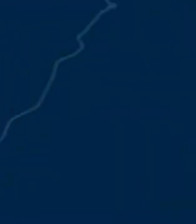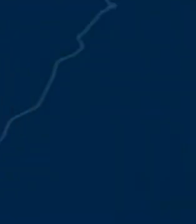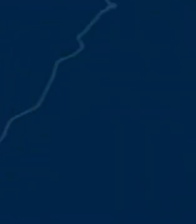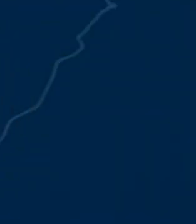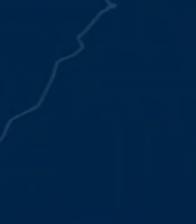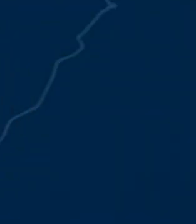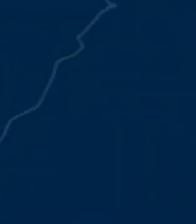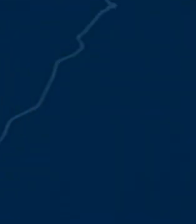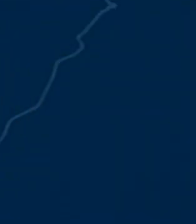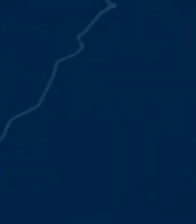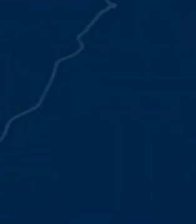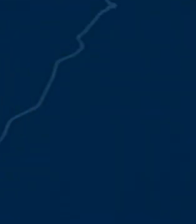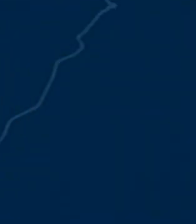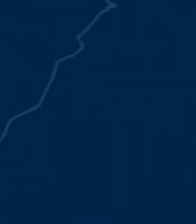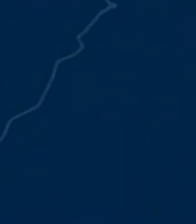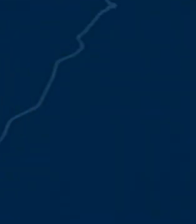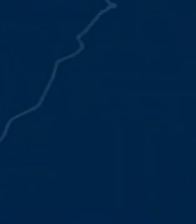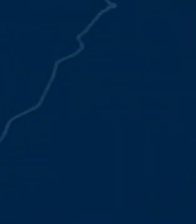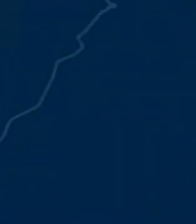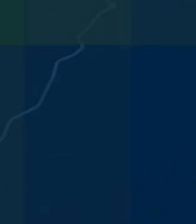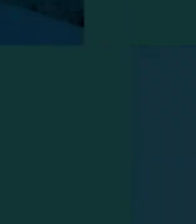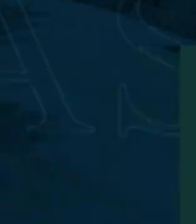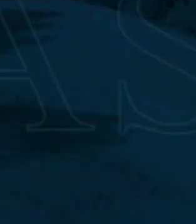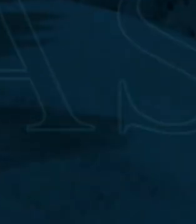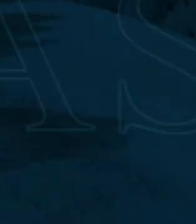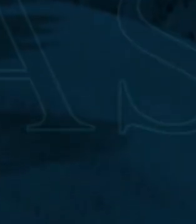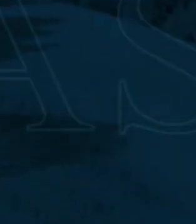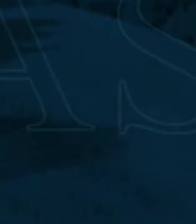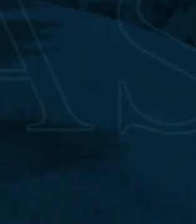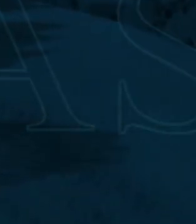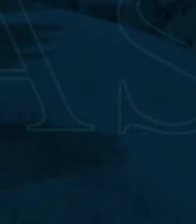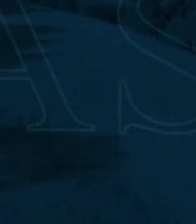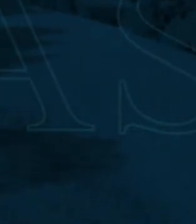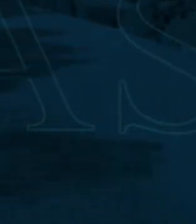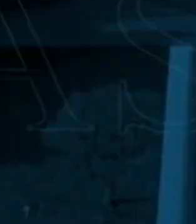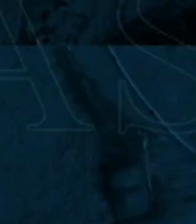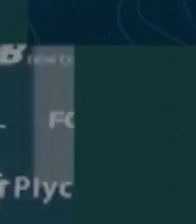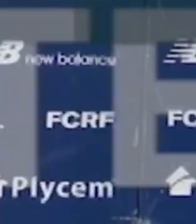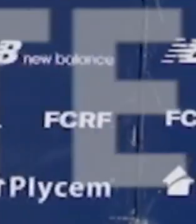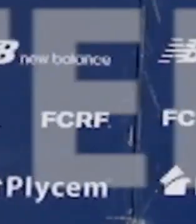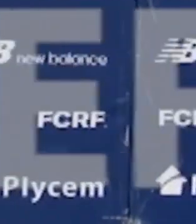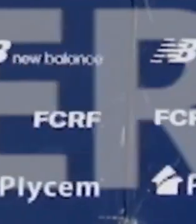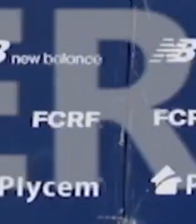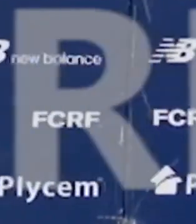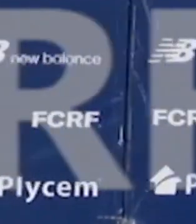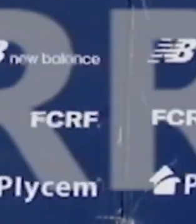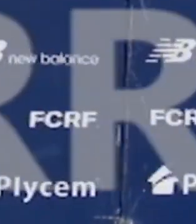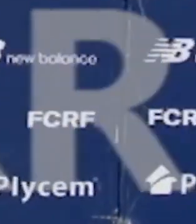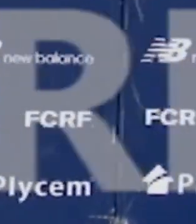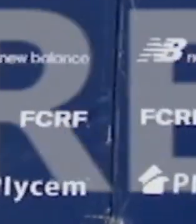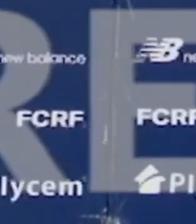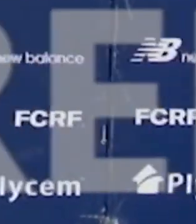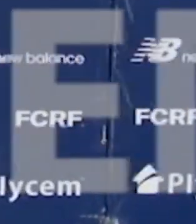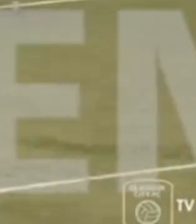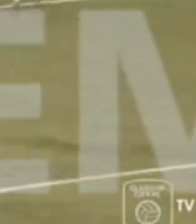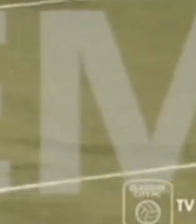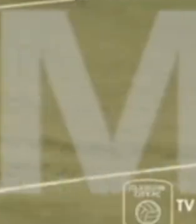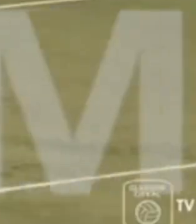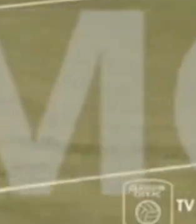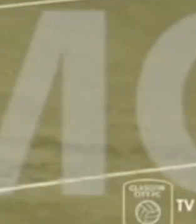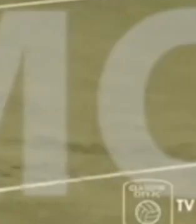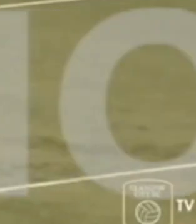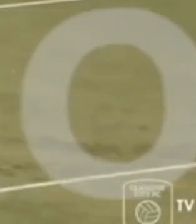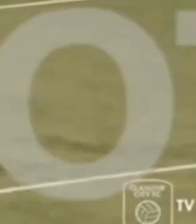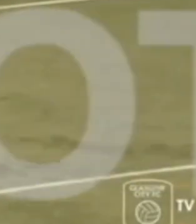Afganistán por un terremoto de magnitud 6.1. Y en los deportes, la legionaria Priscila Chinchilla aseguró